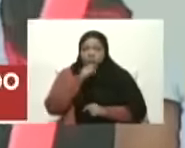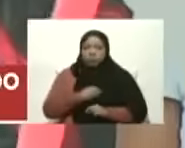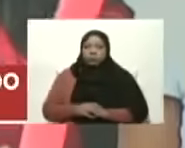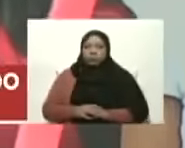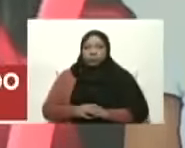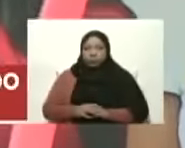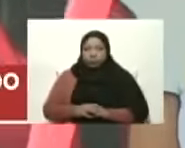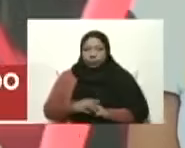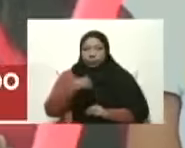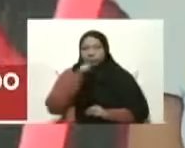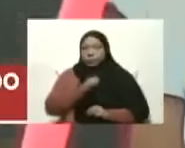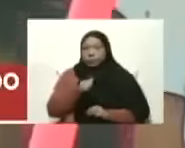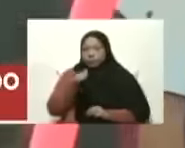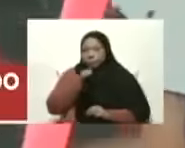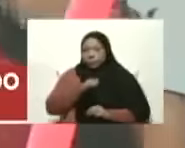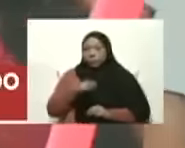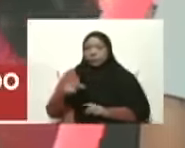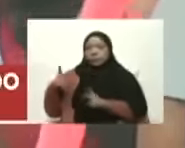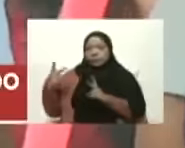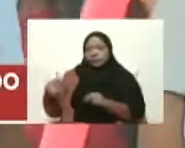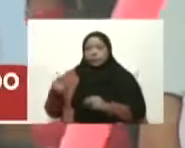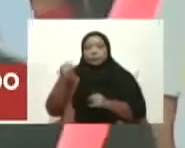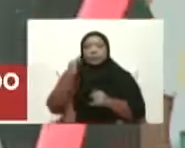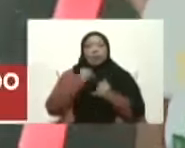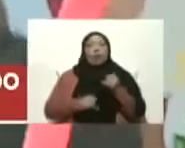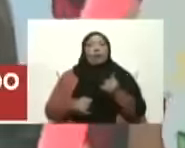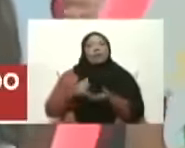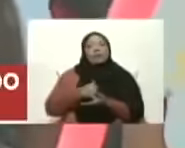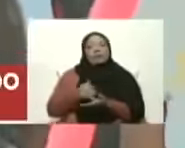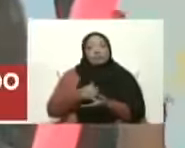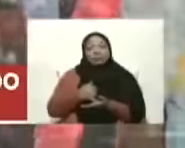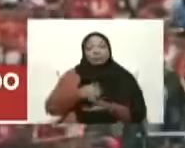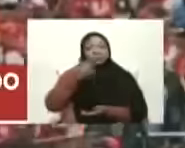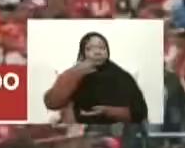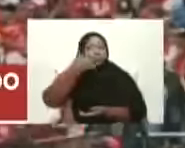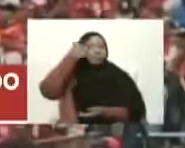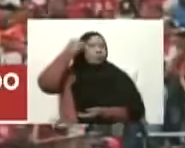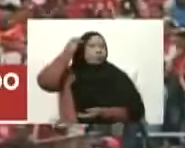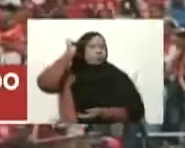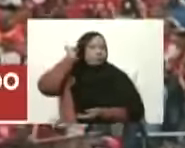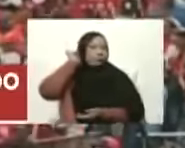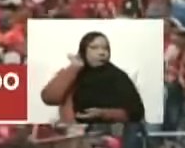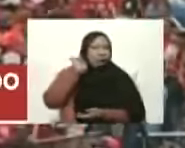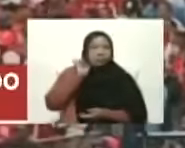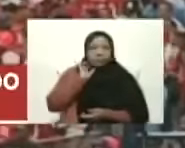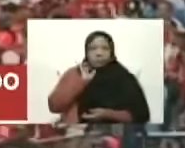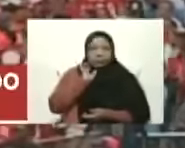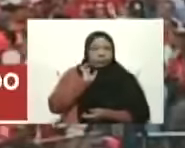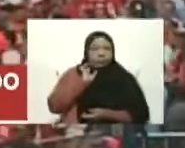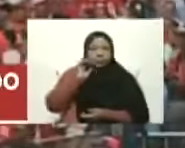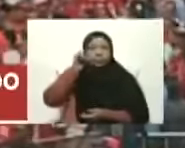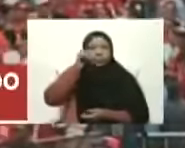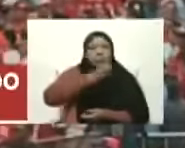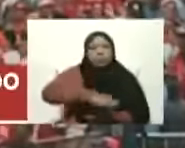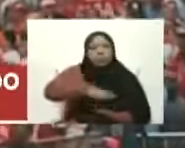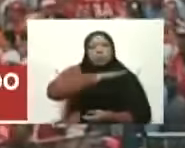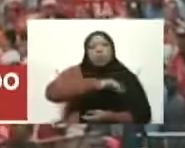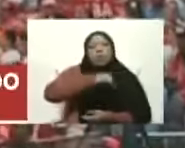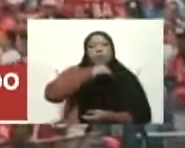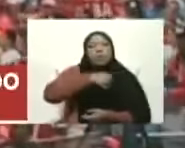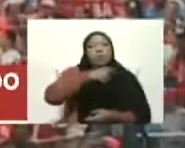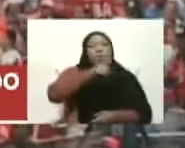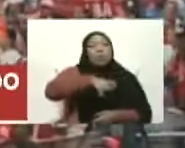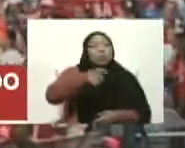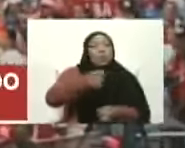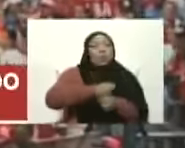Hoy le decimos a los de los apellidos, a la Sayona que anda por ahí tratando de convencer y que al pueblo. No, amiga, aquí